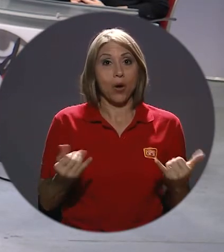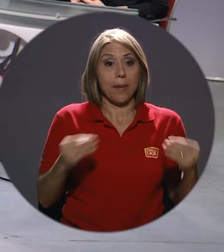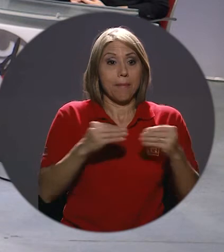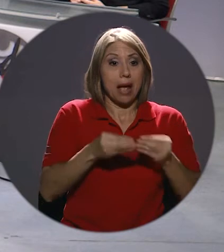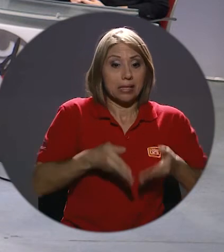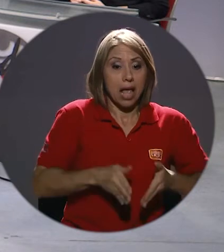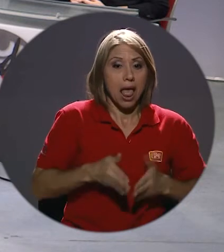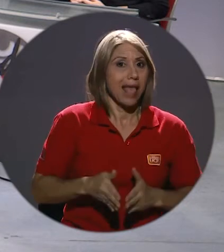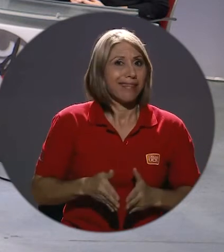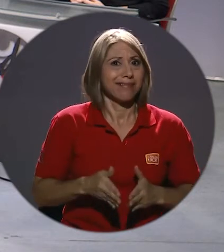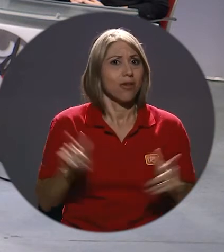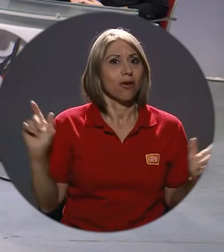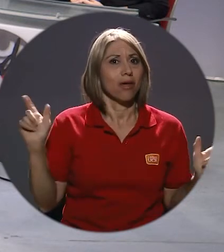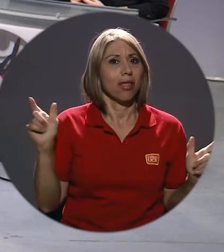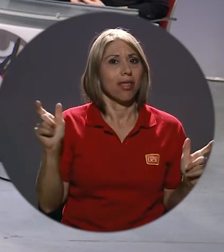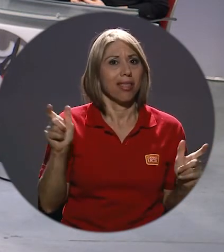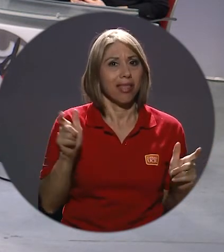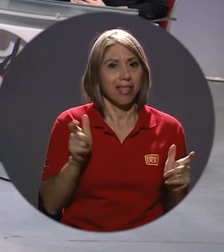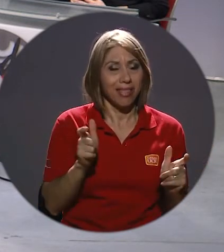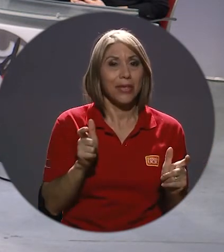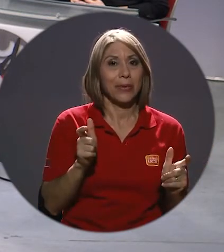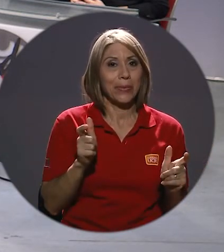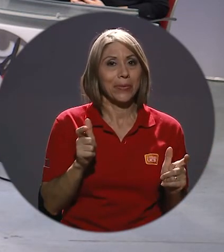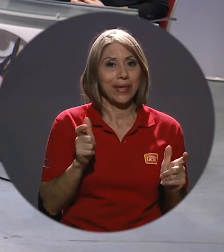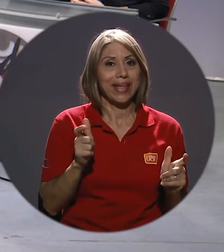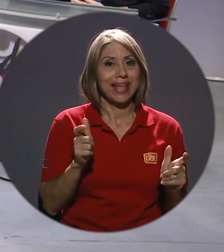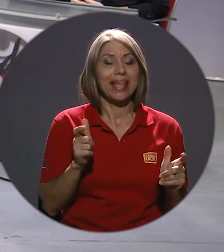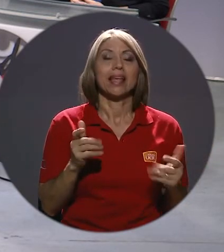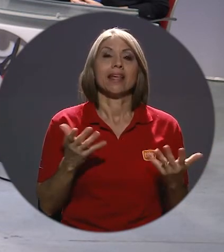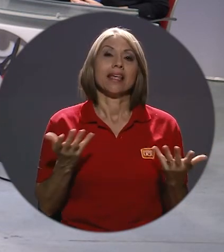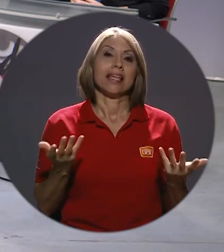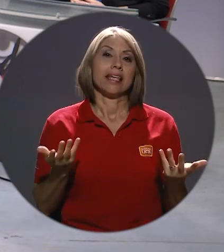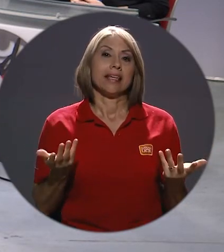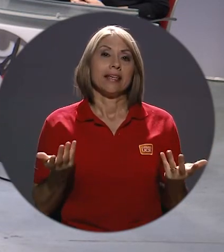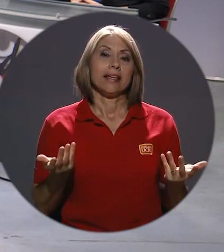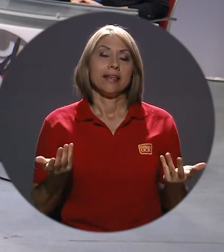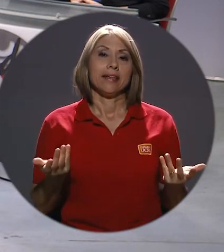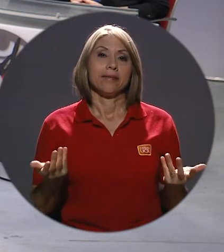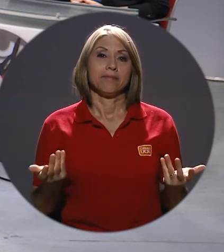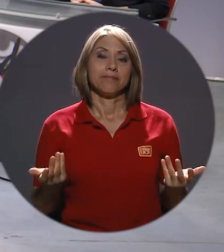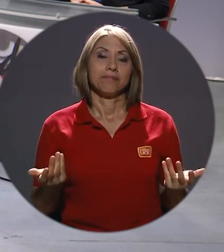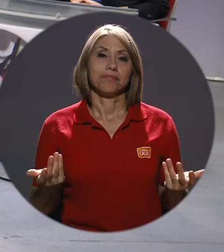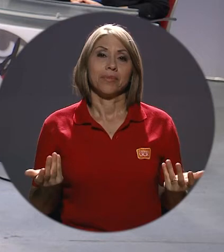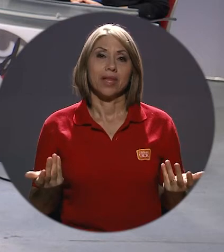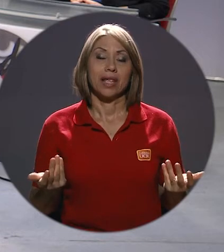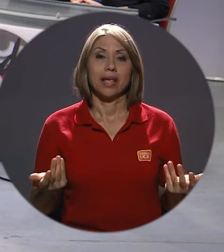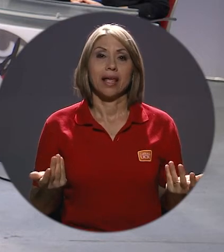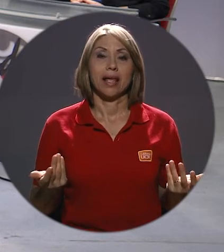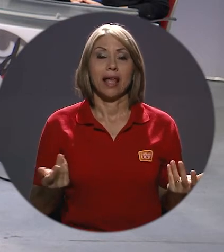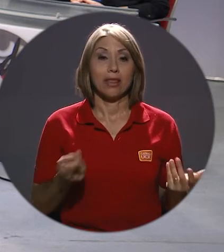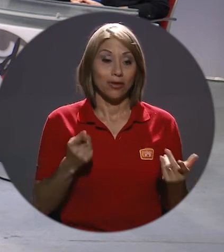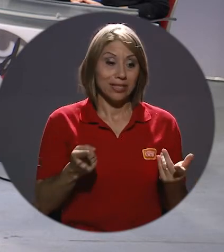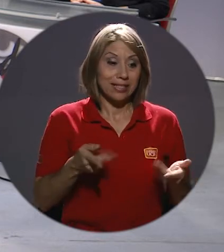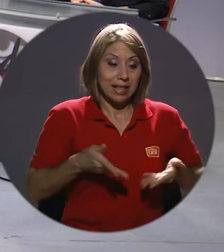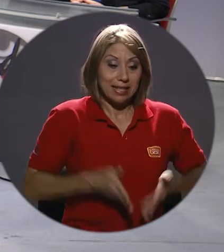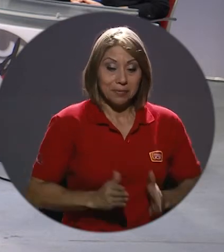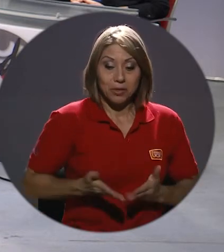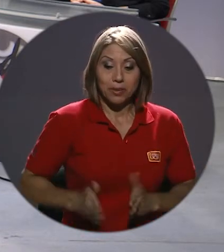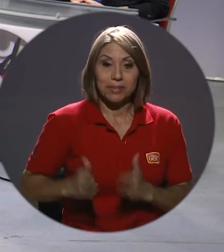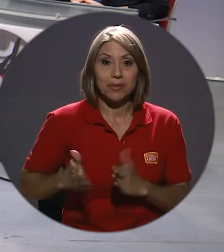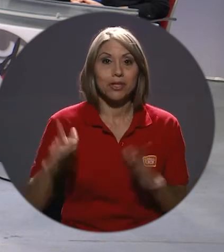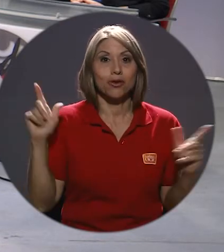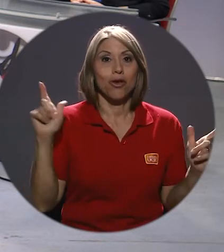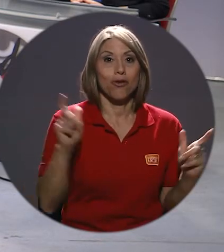Desacelerándose. Sí, desacelerándose ese crecimiento. Y tenemos que, por el contrario,